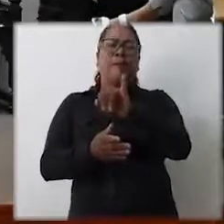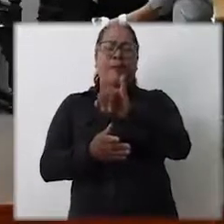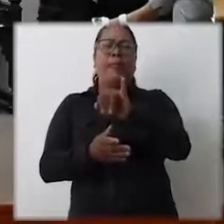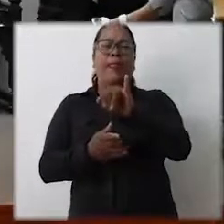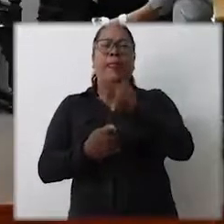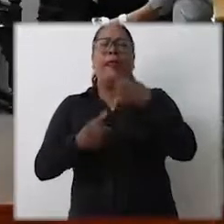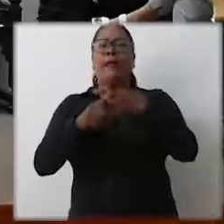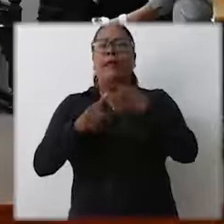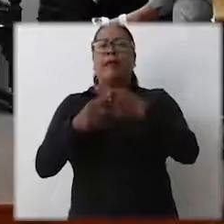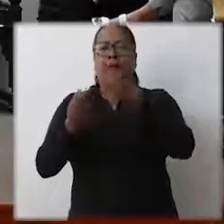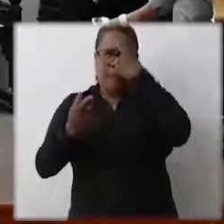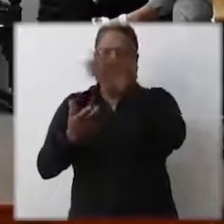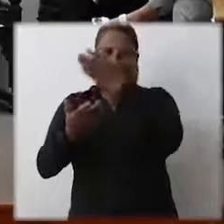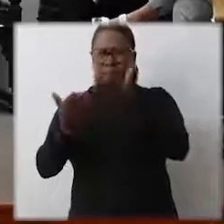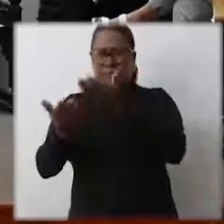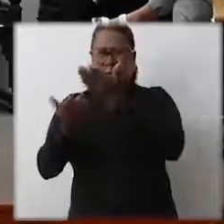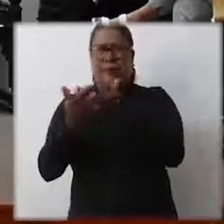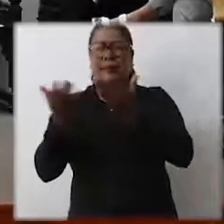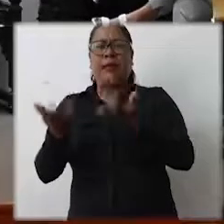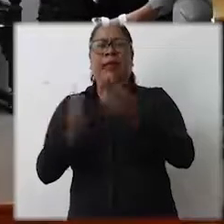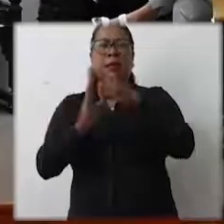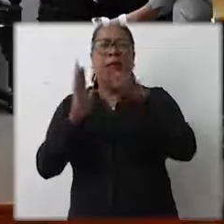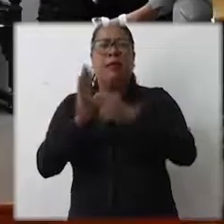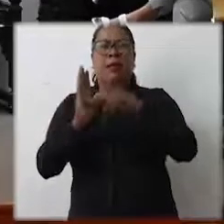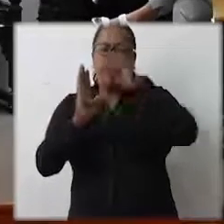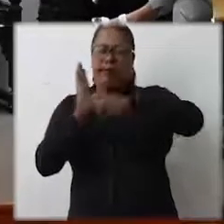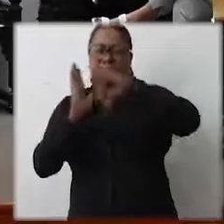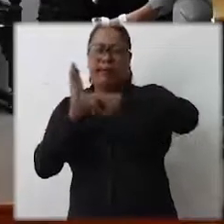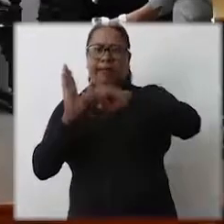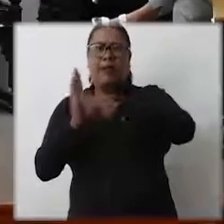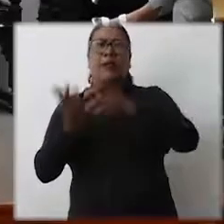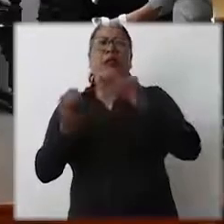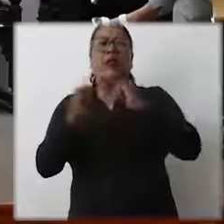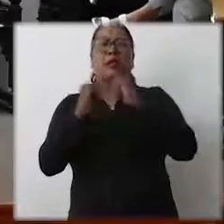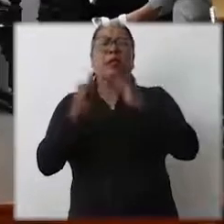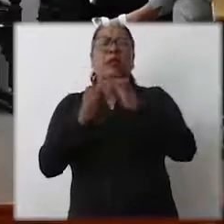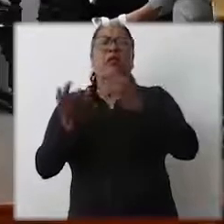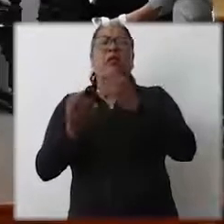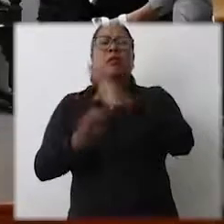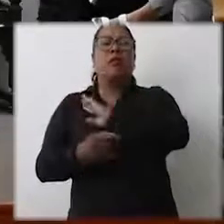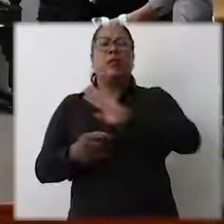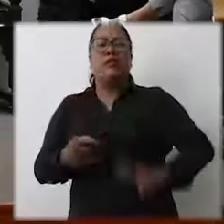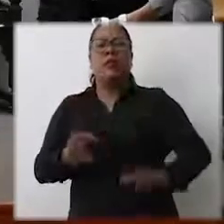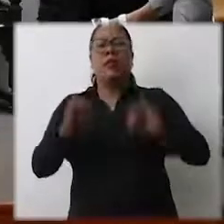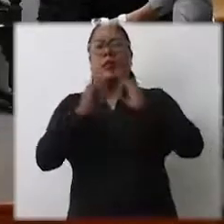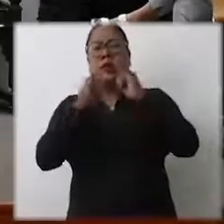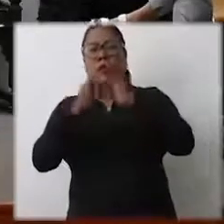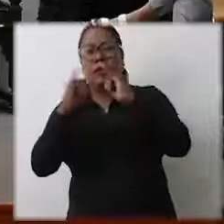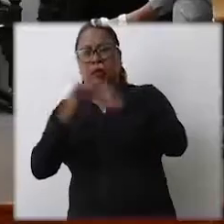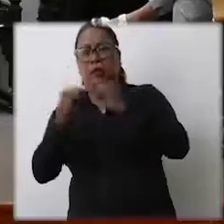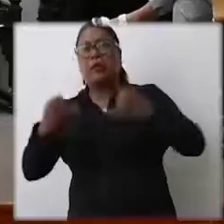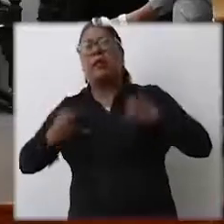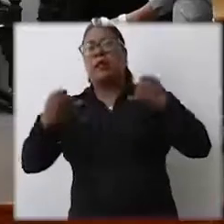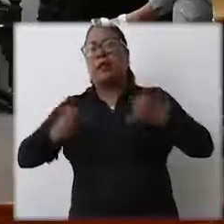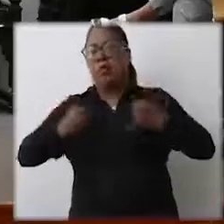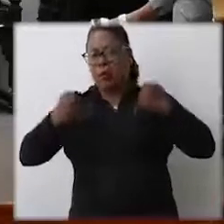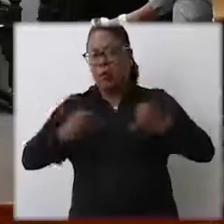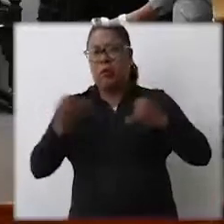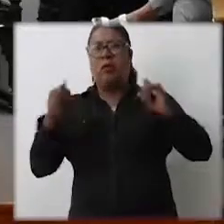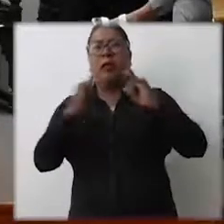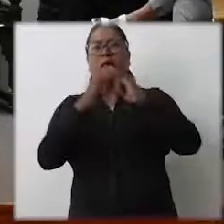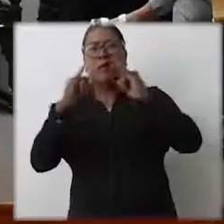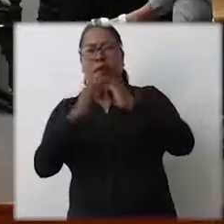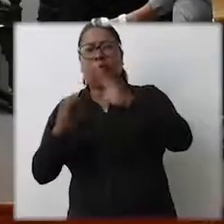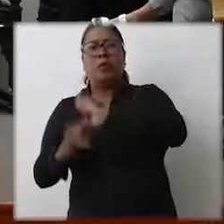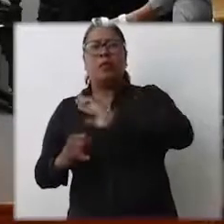señores concejales. Señora secretaria, someta a la consideración de este honorable cabildo que el punto de acuerdo presentado por un servidor